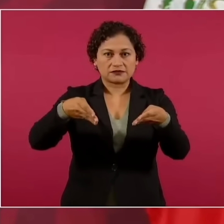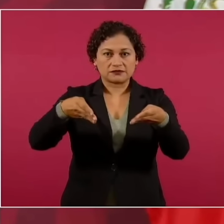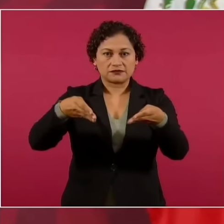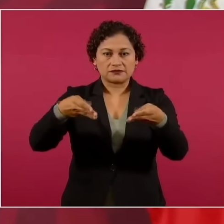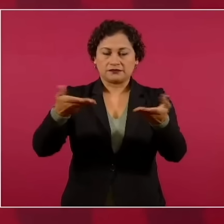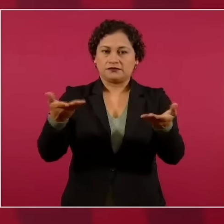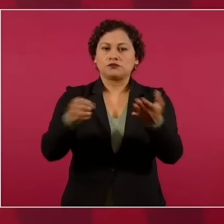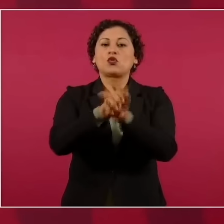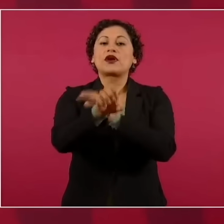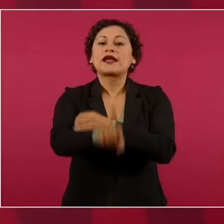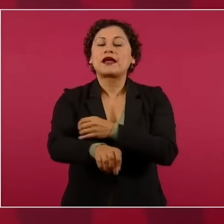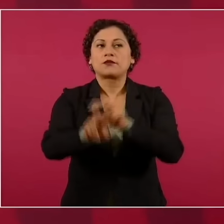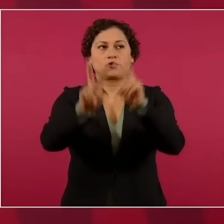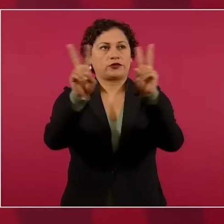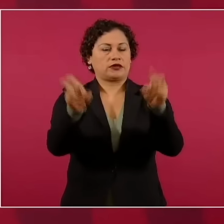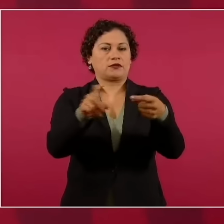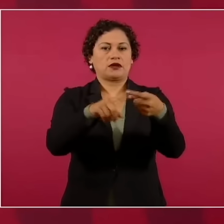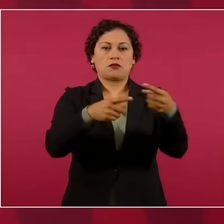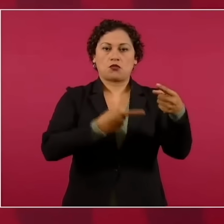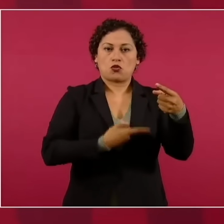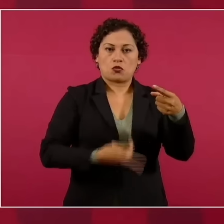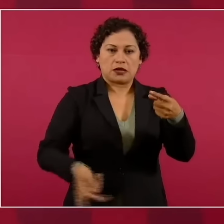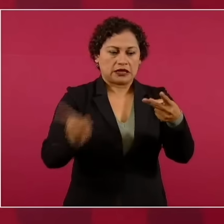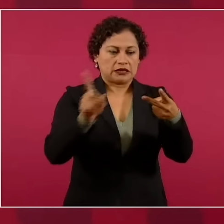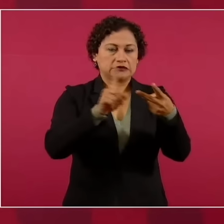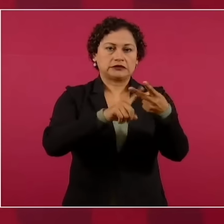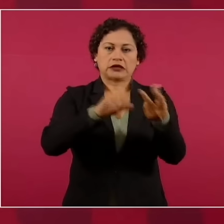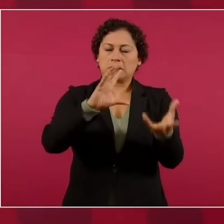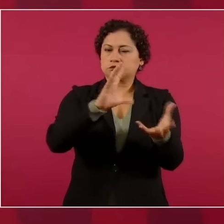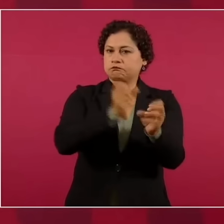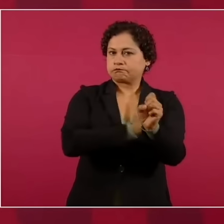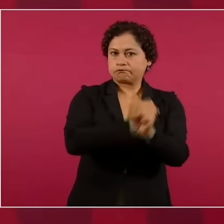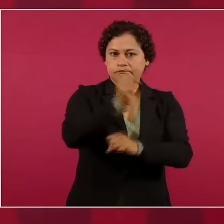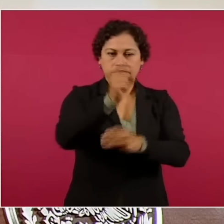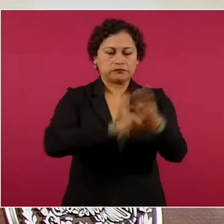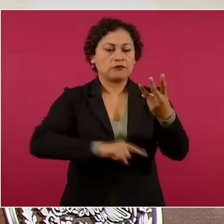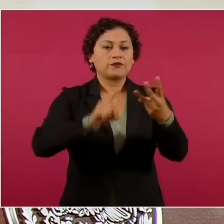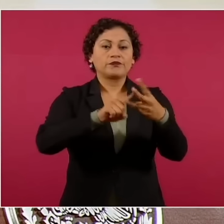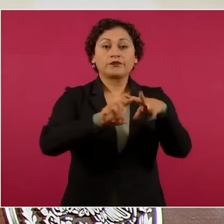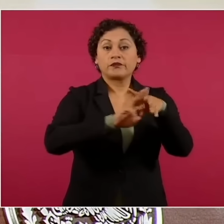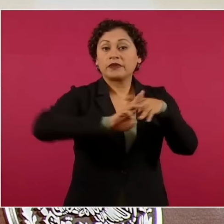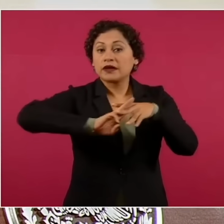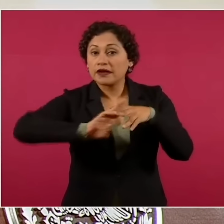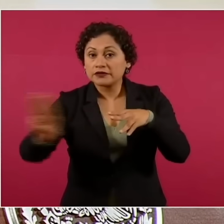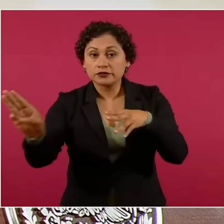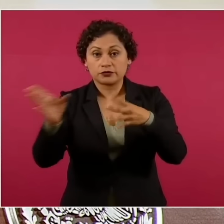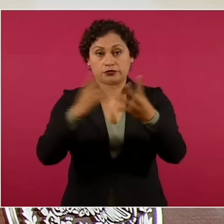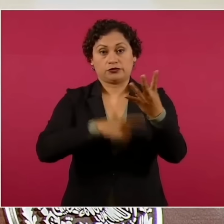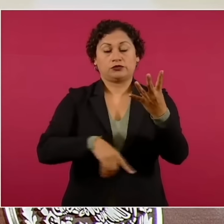la pobreza, la violencia, la migración,